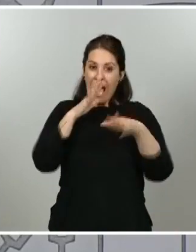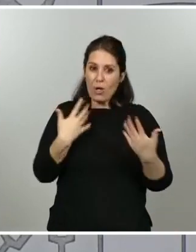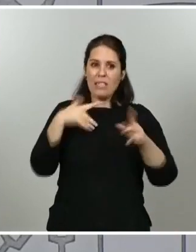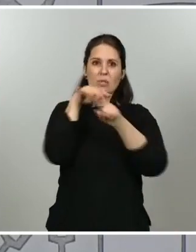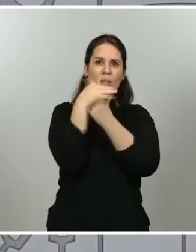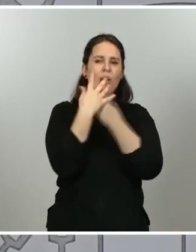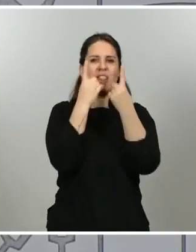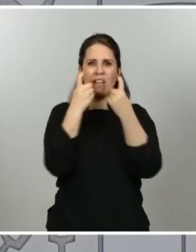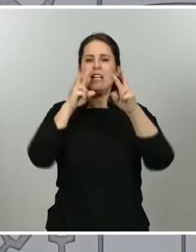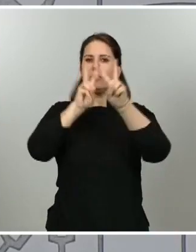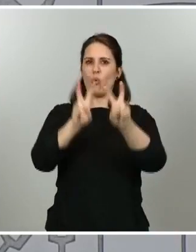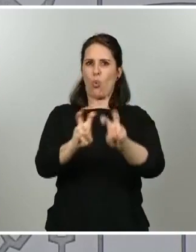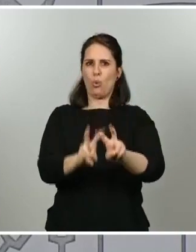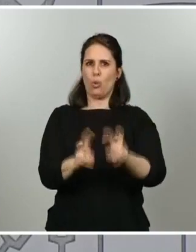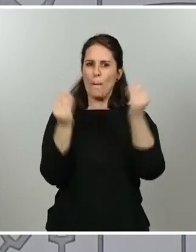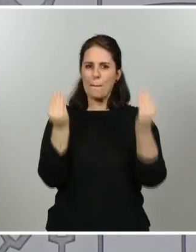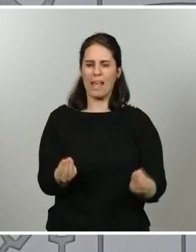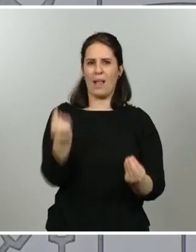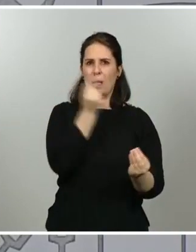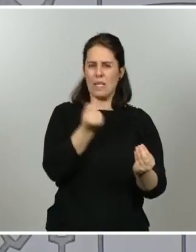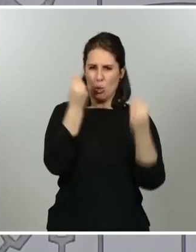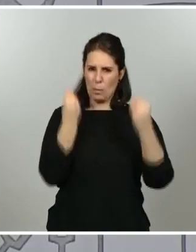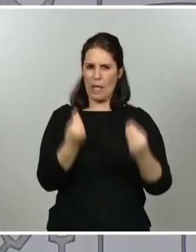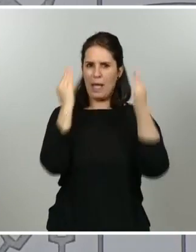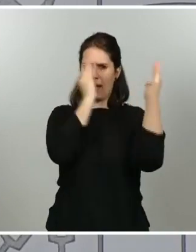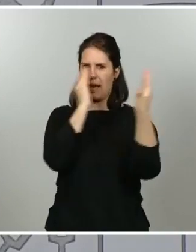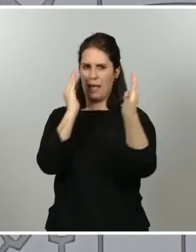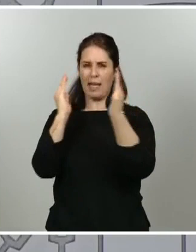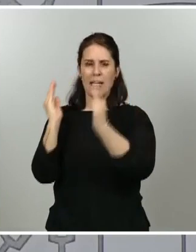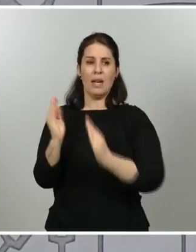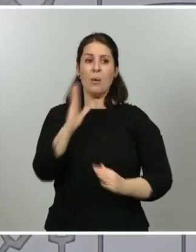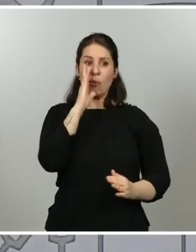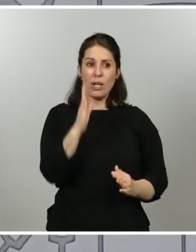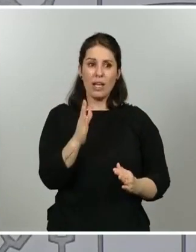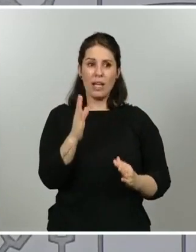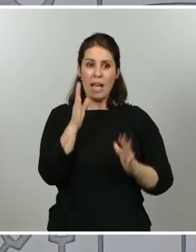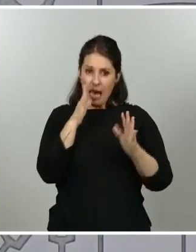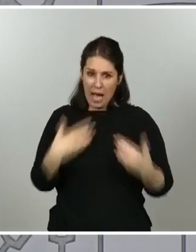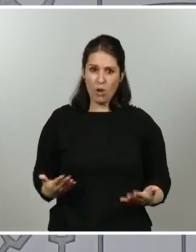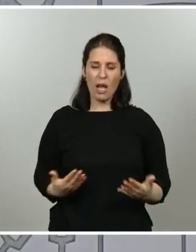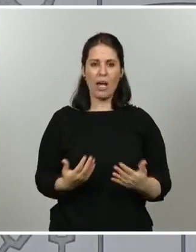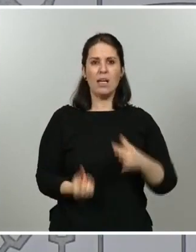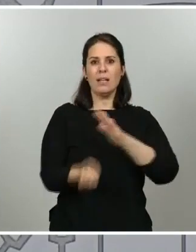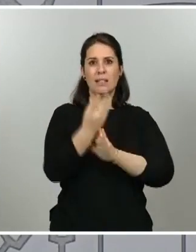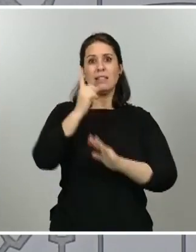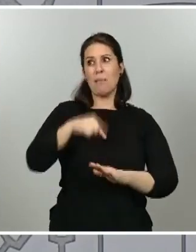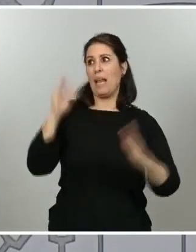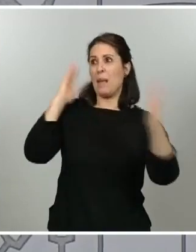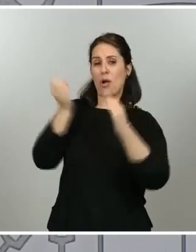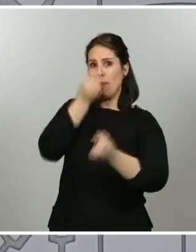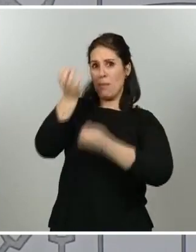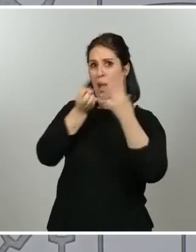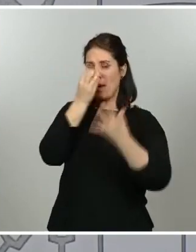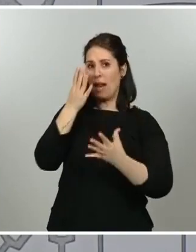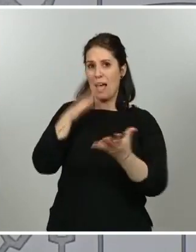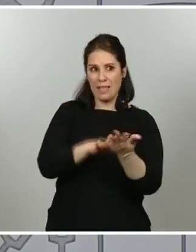estudios bien diseñados, porque estamos también en un periodo en el que se generan más cuadros alérgicos, la primavera, que en el resto